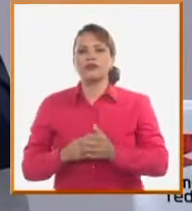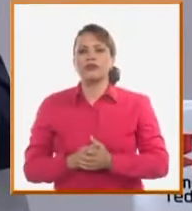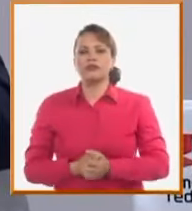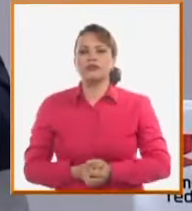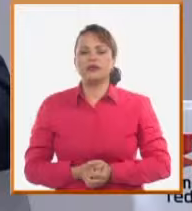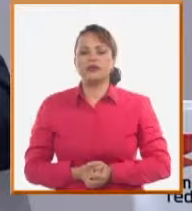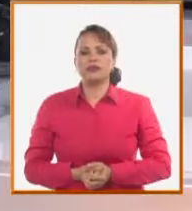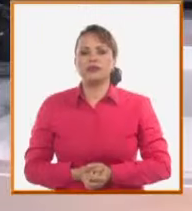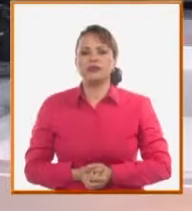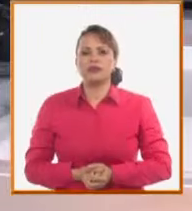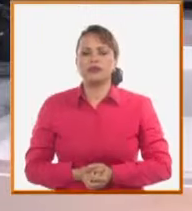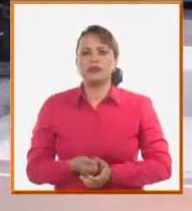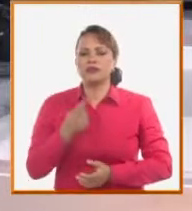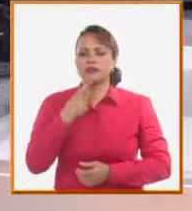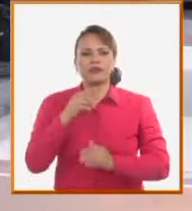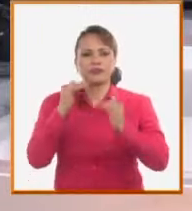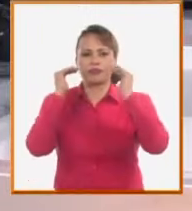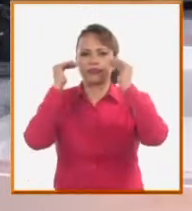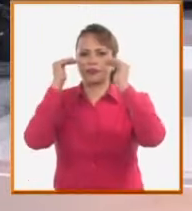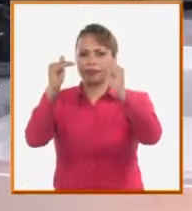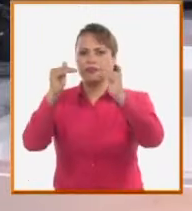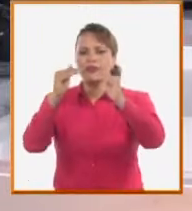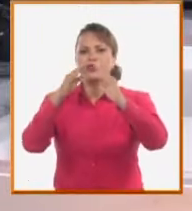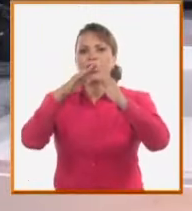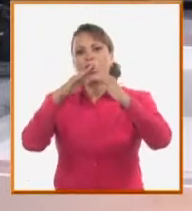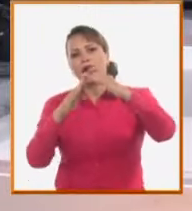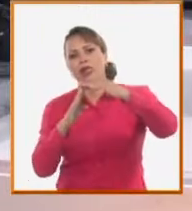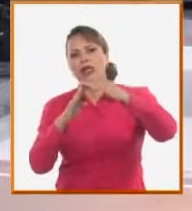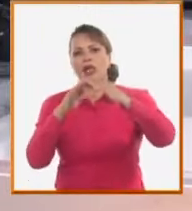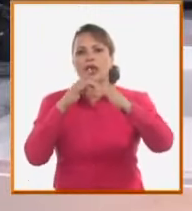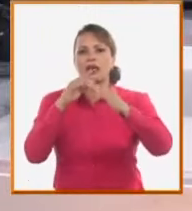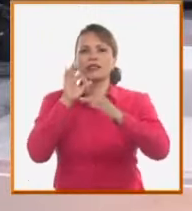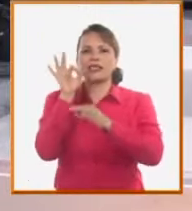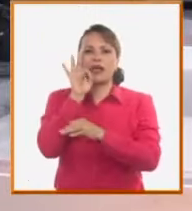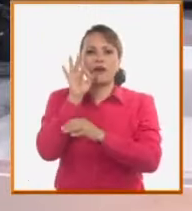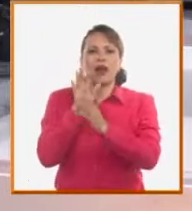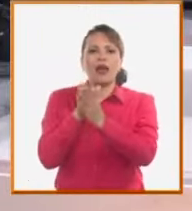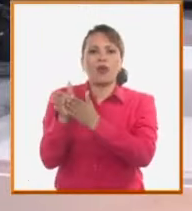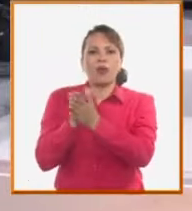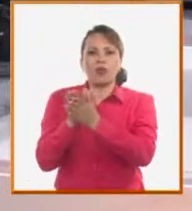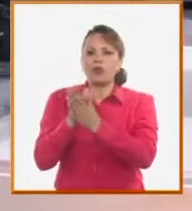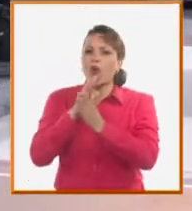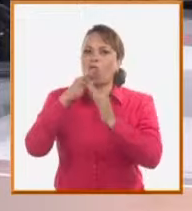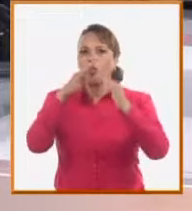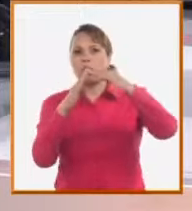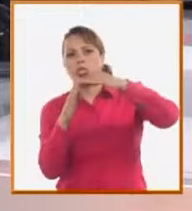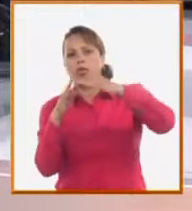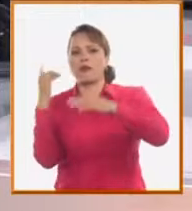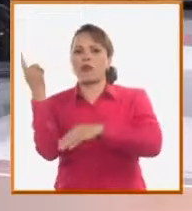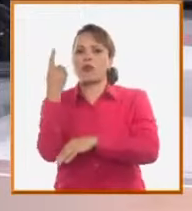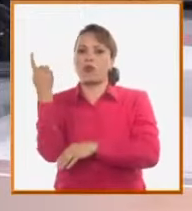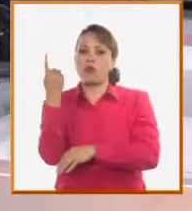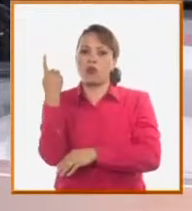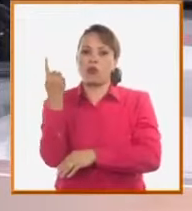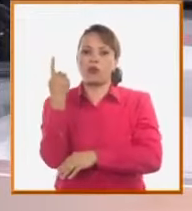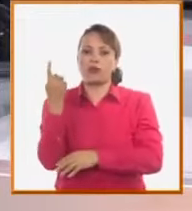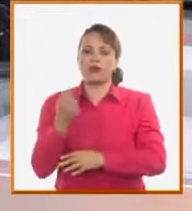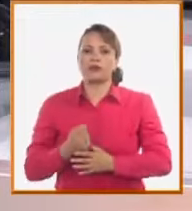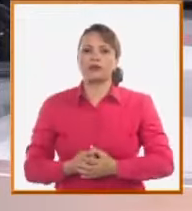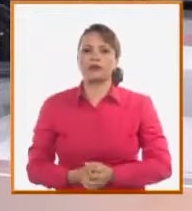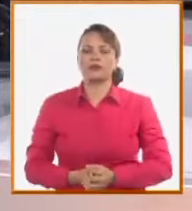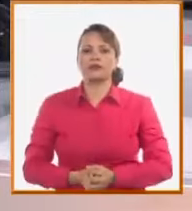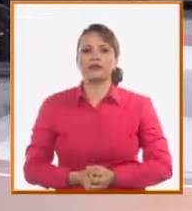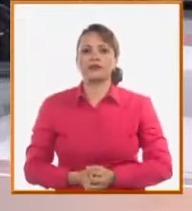Se cayeron los tapados, se cayó las casas de tabaco, de cura tabaco, todo eso va con el trabajo del seguro, ¿no? Sí,